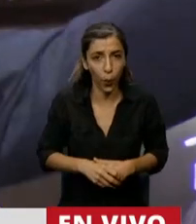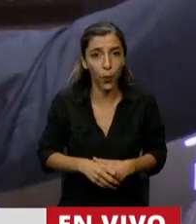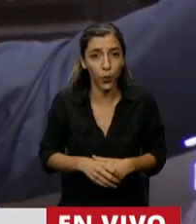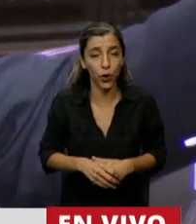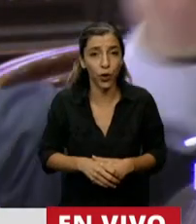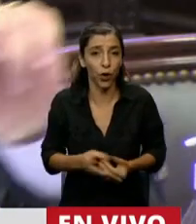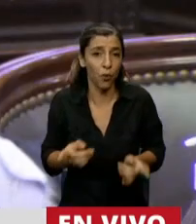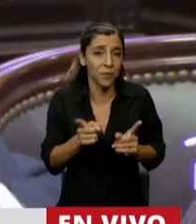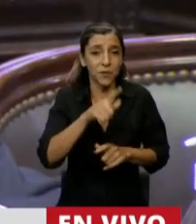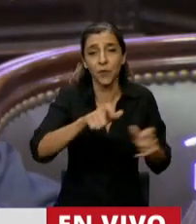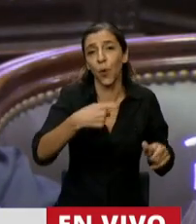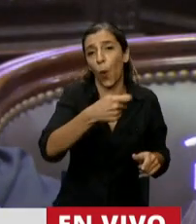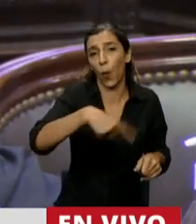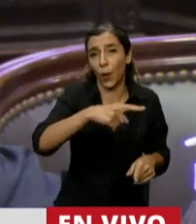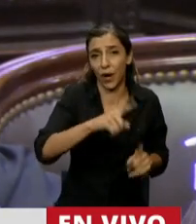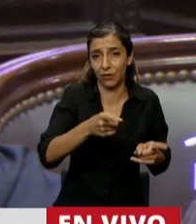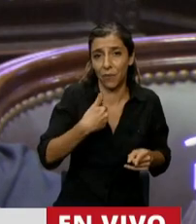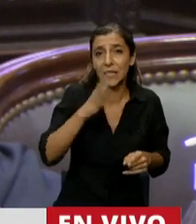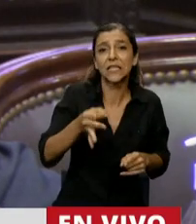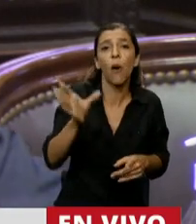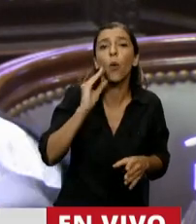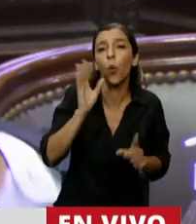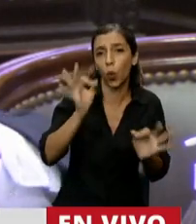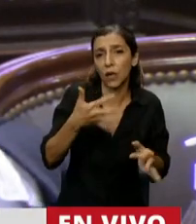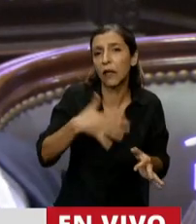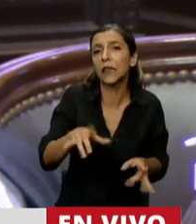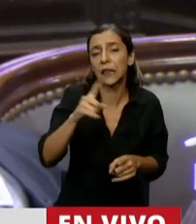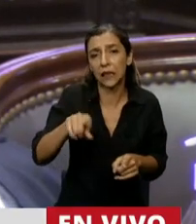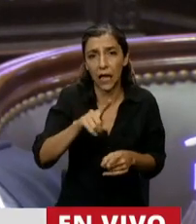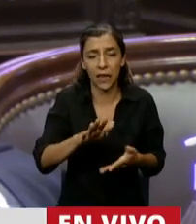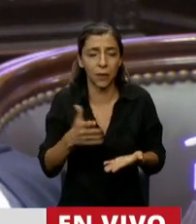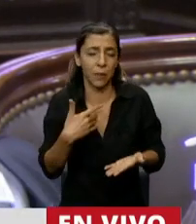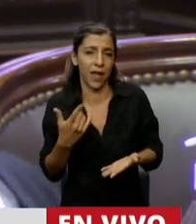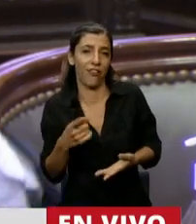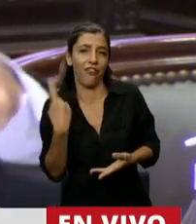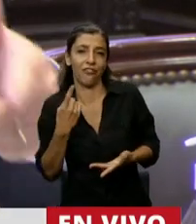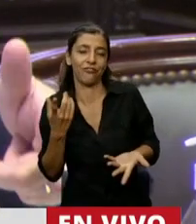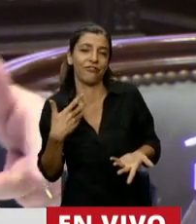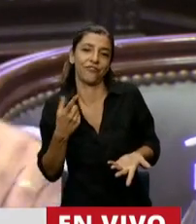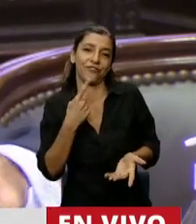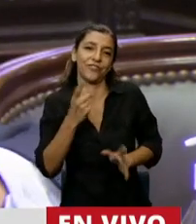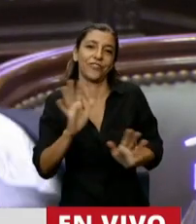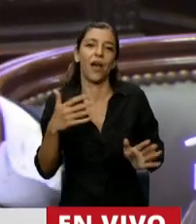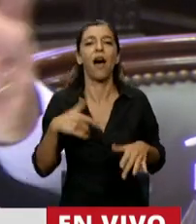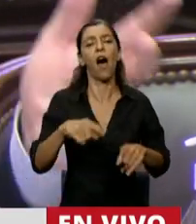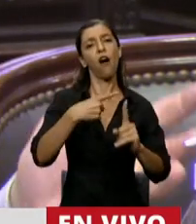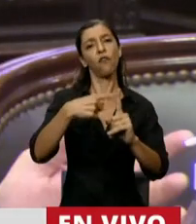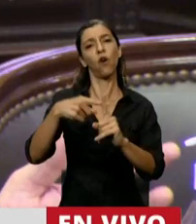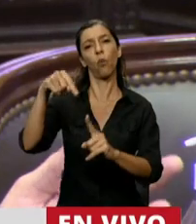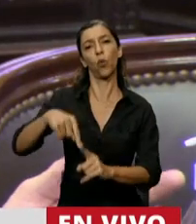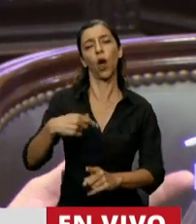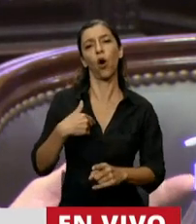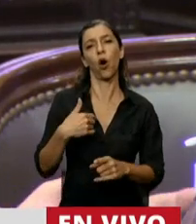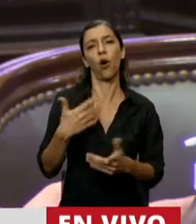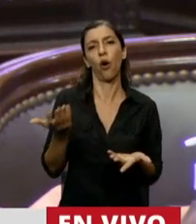nuestros jubilados, pero no los engañemos. No digamos desde un frente que la fórmula que se está aplicando ahora es perniciosa